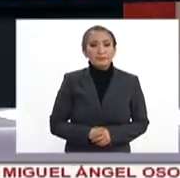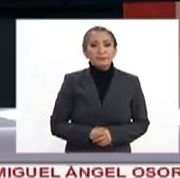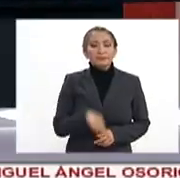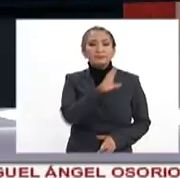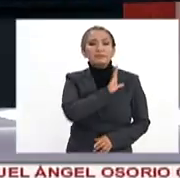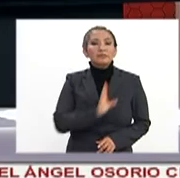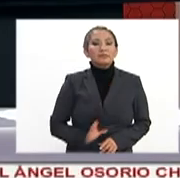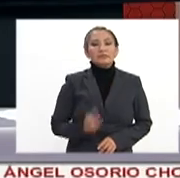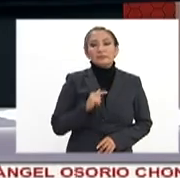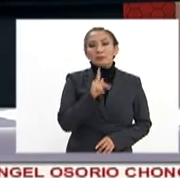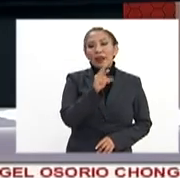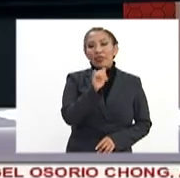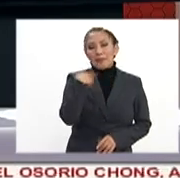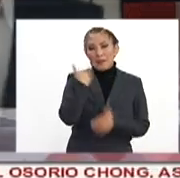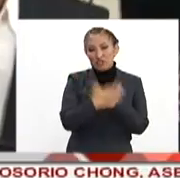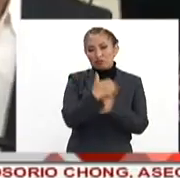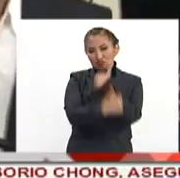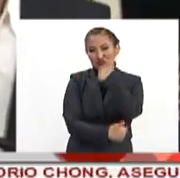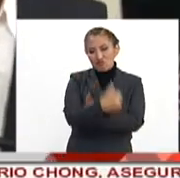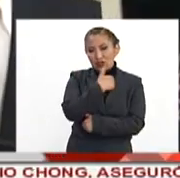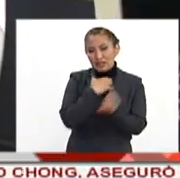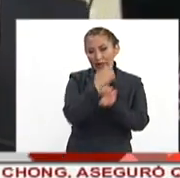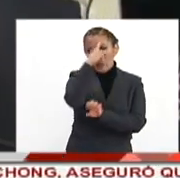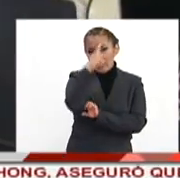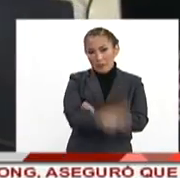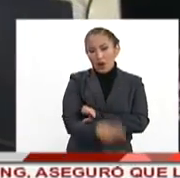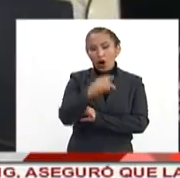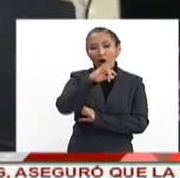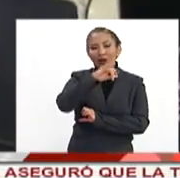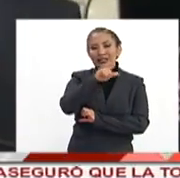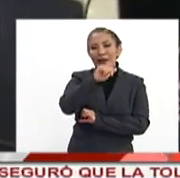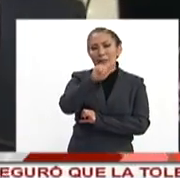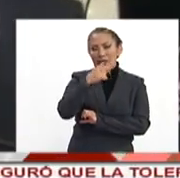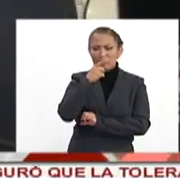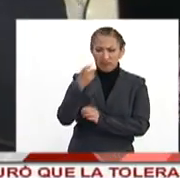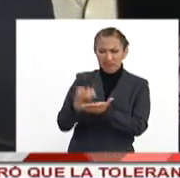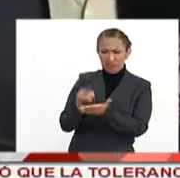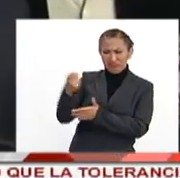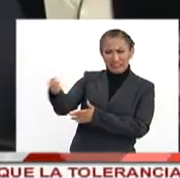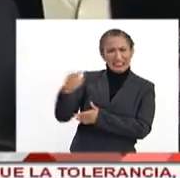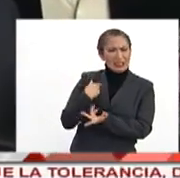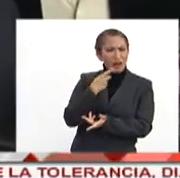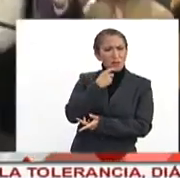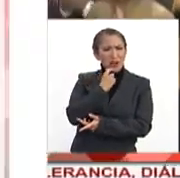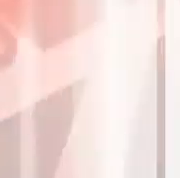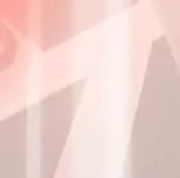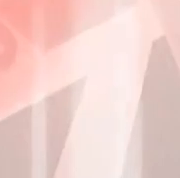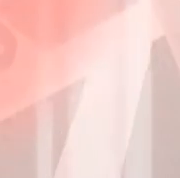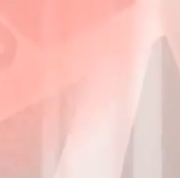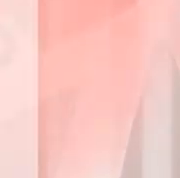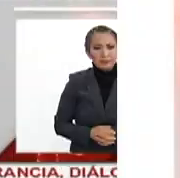El candidato del PRD al gobierno del Estado de México, Juan Cepeda, también criticó la petición de López Obrador.